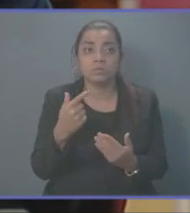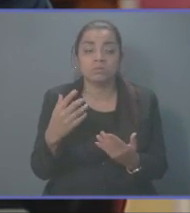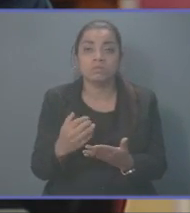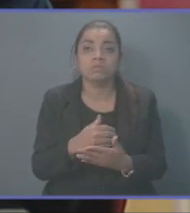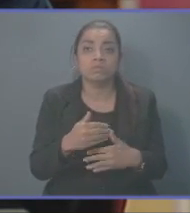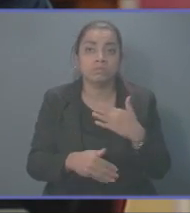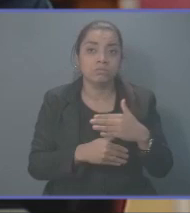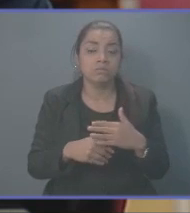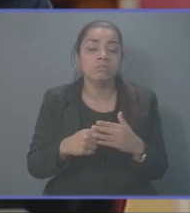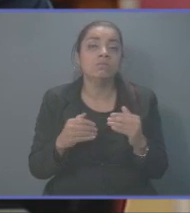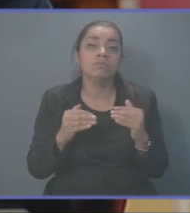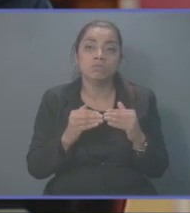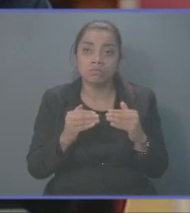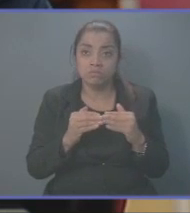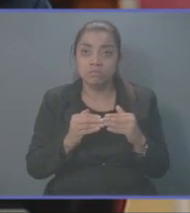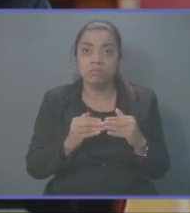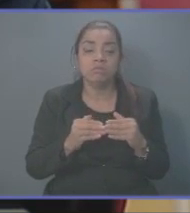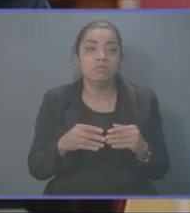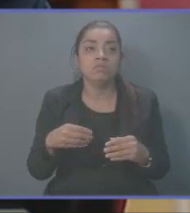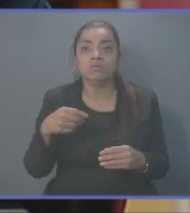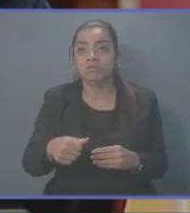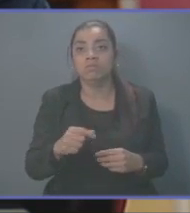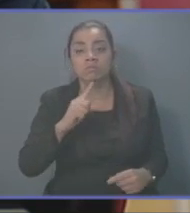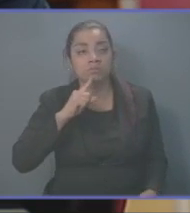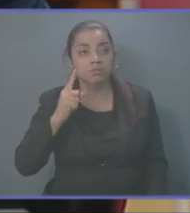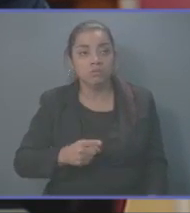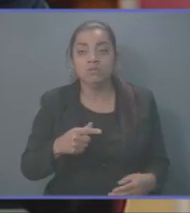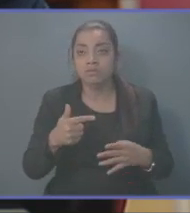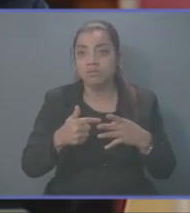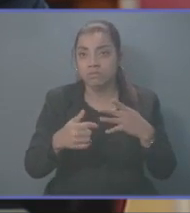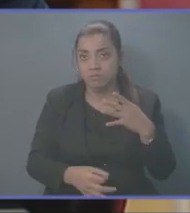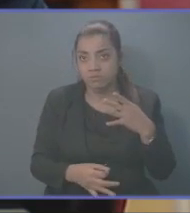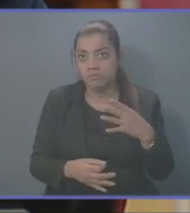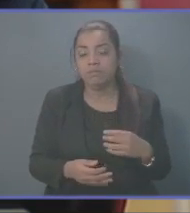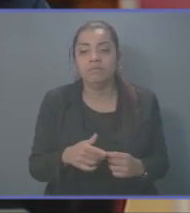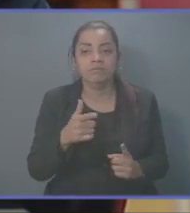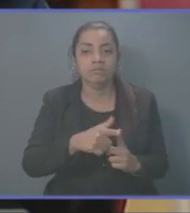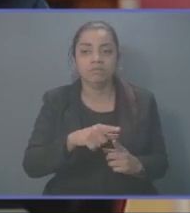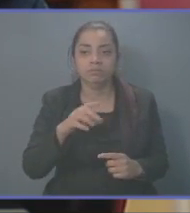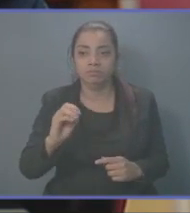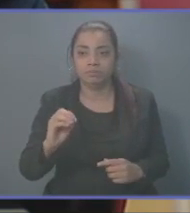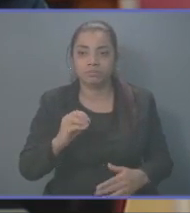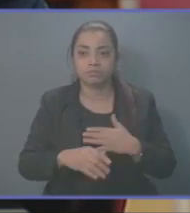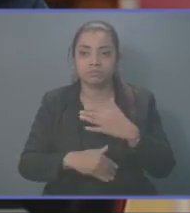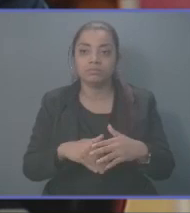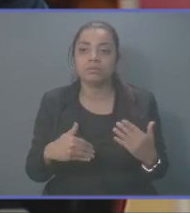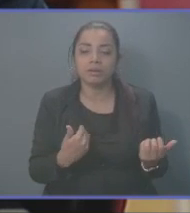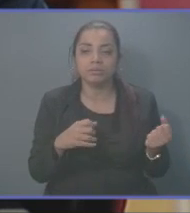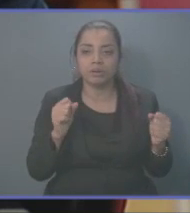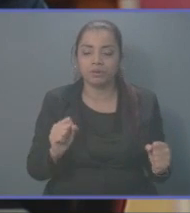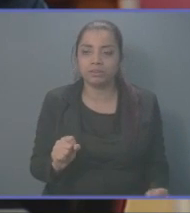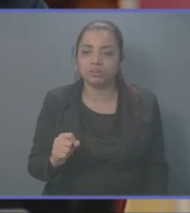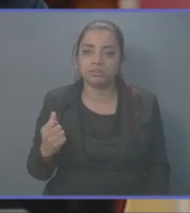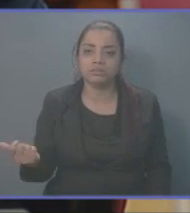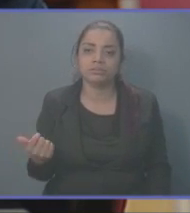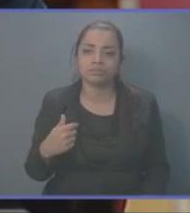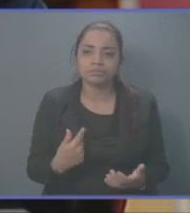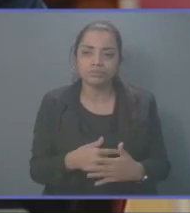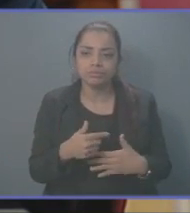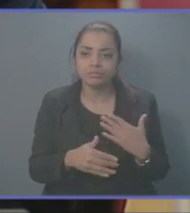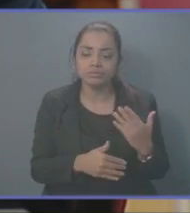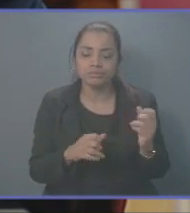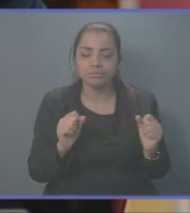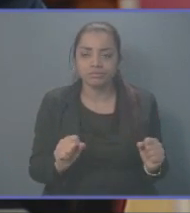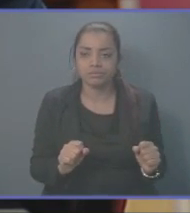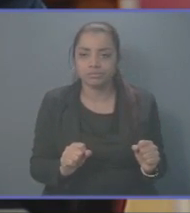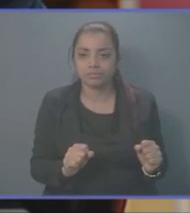de tributos, así como anticipos, existiendo obligación legal de hacerlo. O que hayan retenido o percibido tributos, así como anticipos,